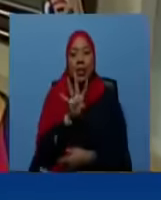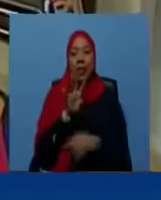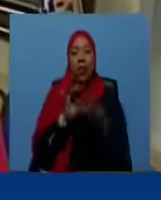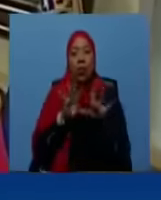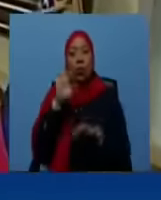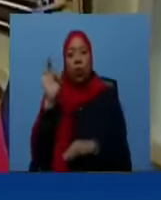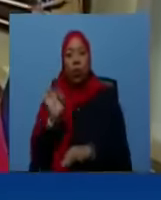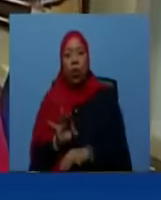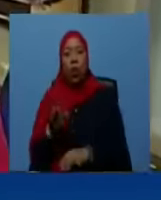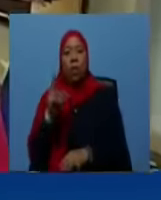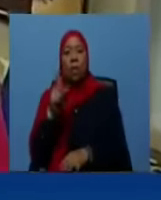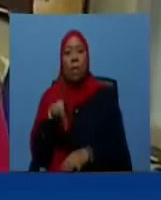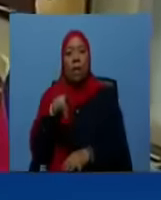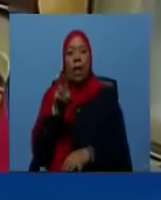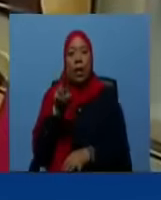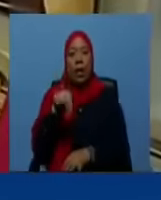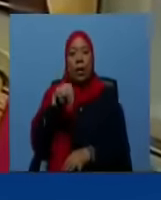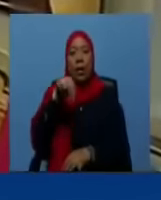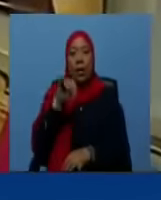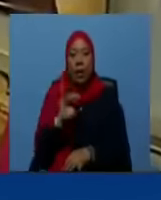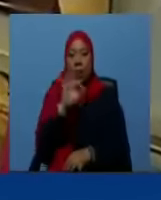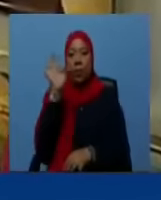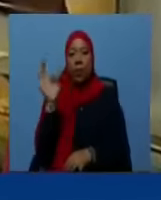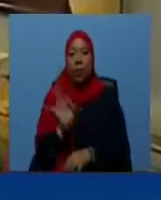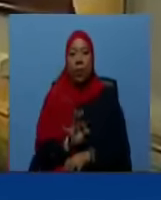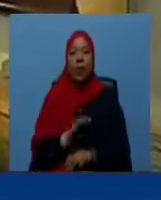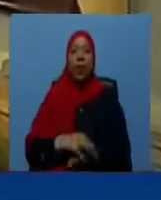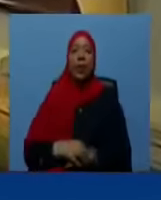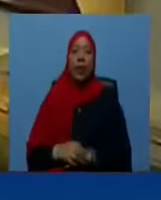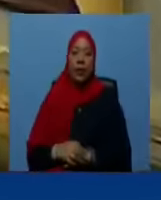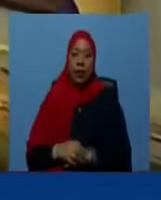8.58% del Producto Interno Bruto en